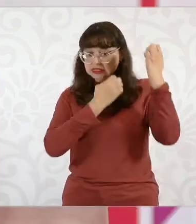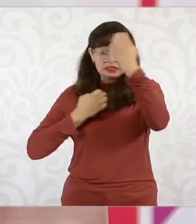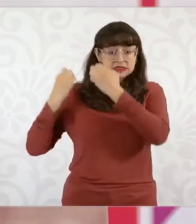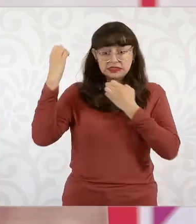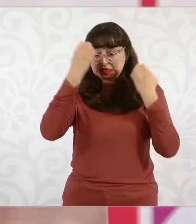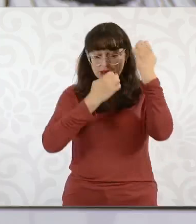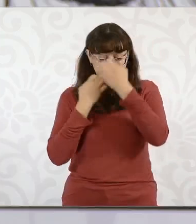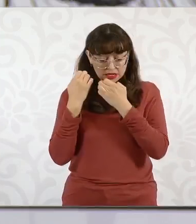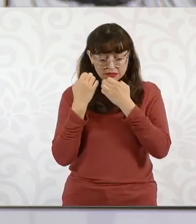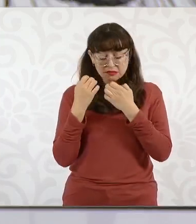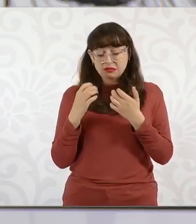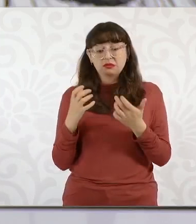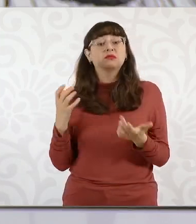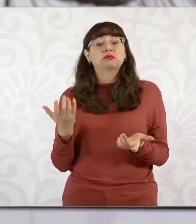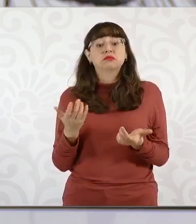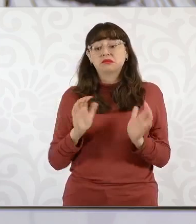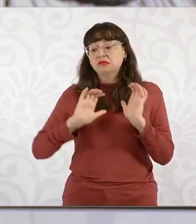porque ponías todas tus opciones.